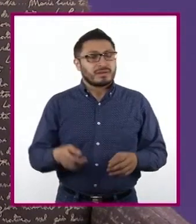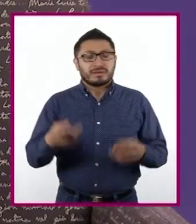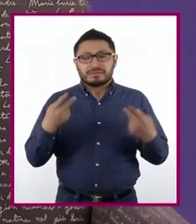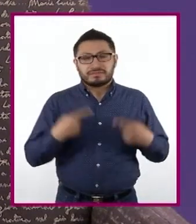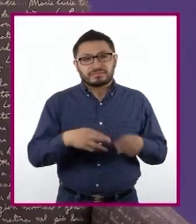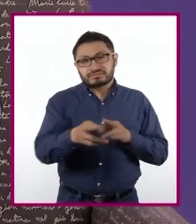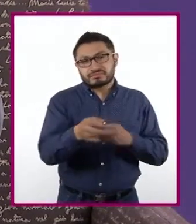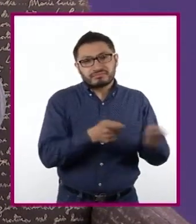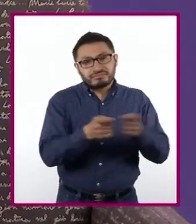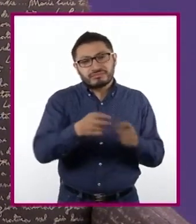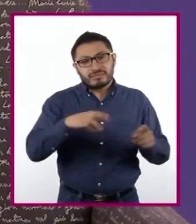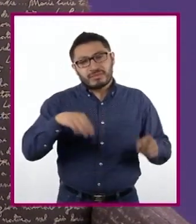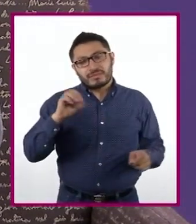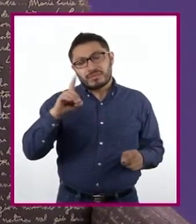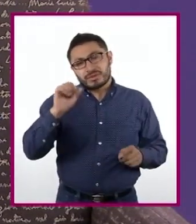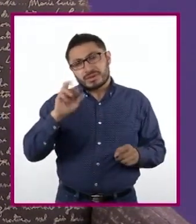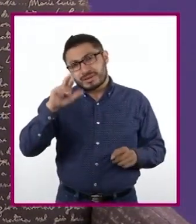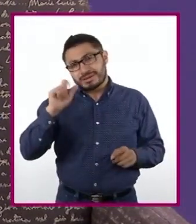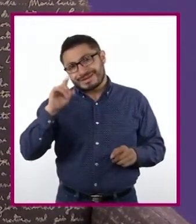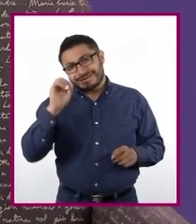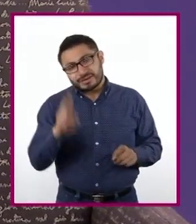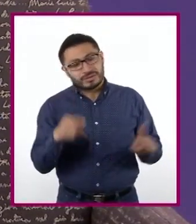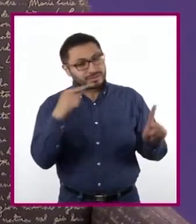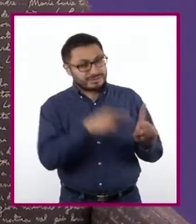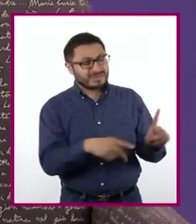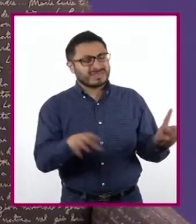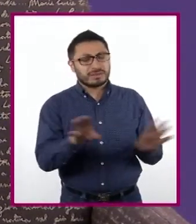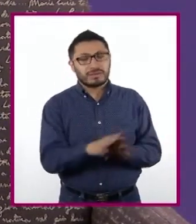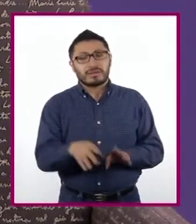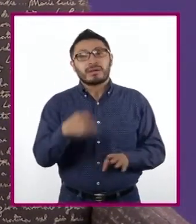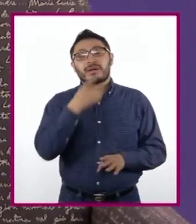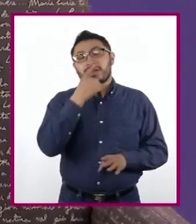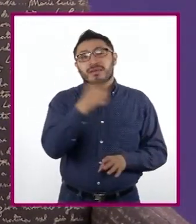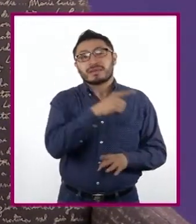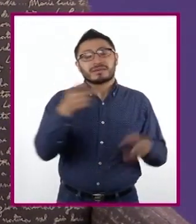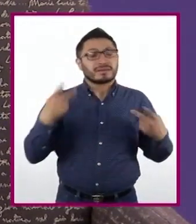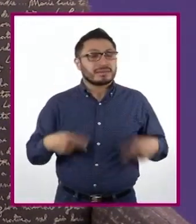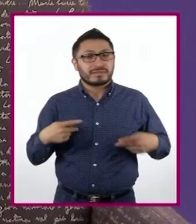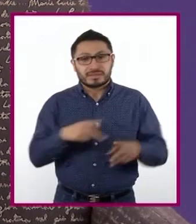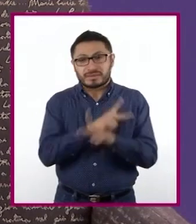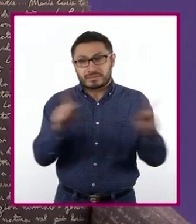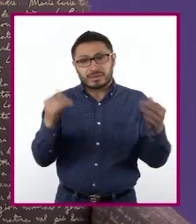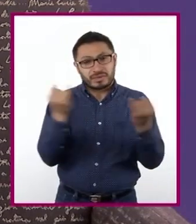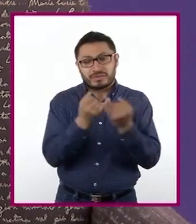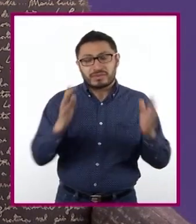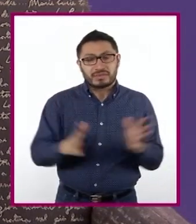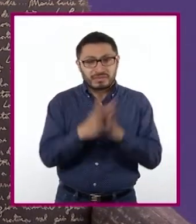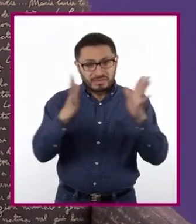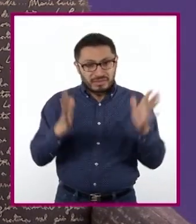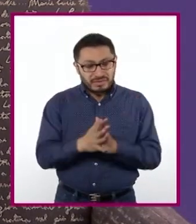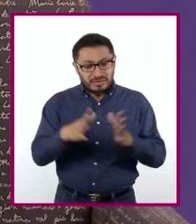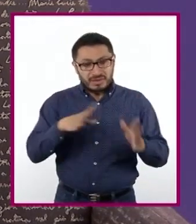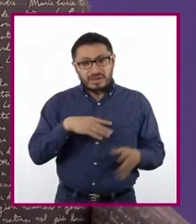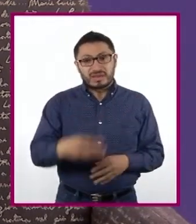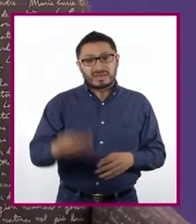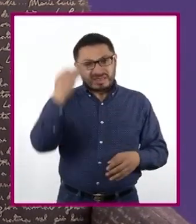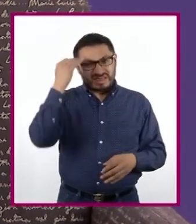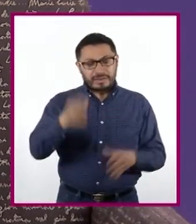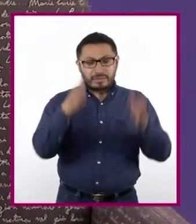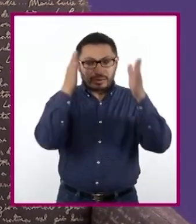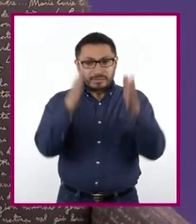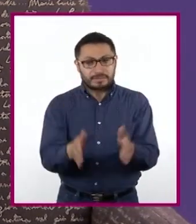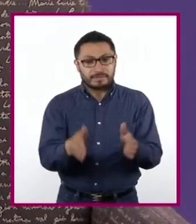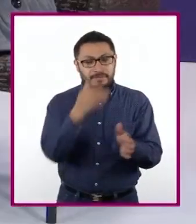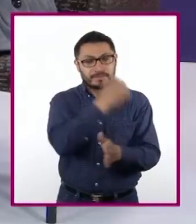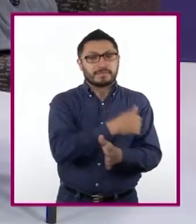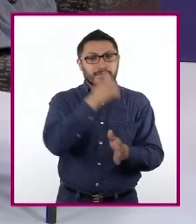del moderador es importante, al marcarle al público, como a los panelistas, el límite de tiempo de cada intervención.